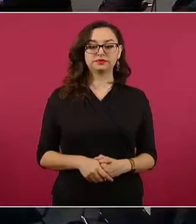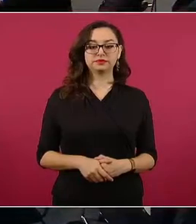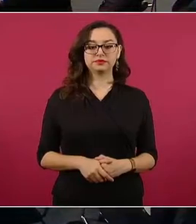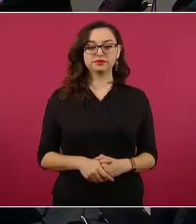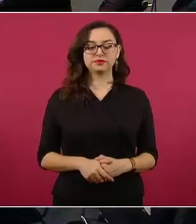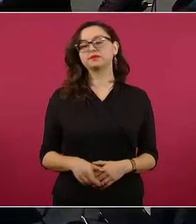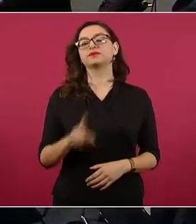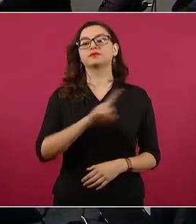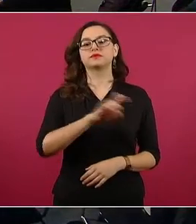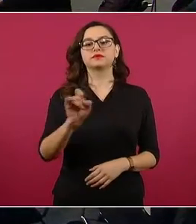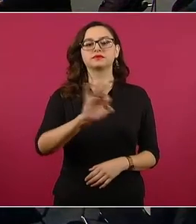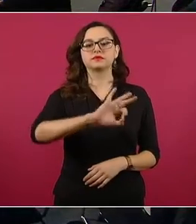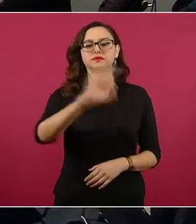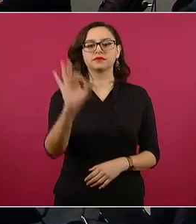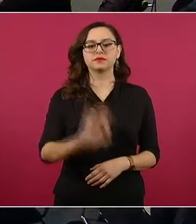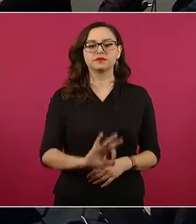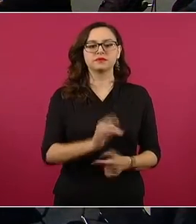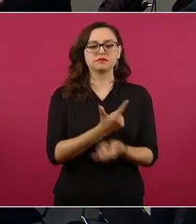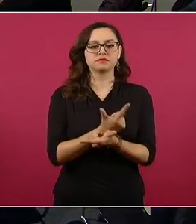absoluta, completa.